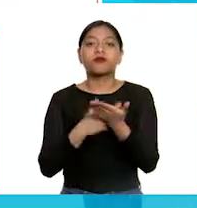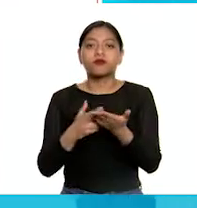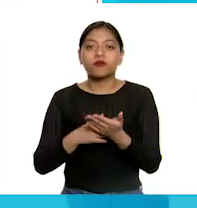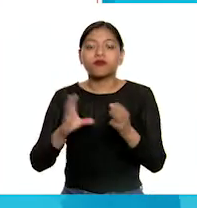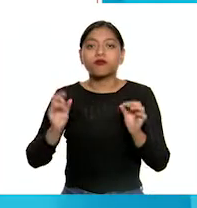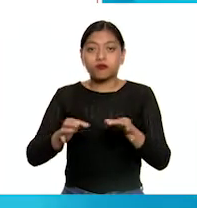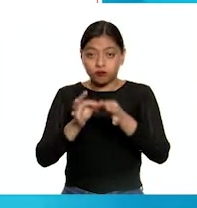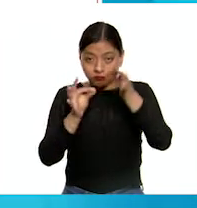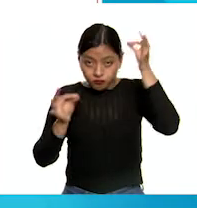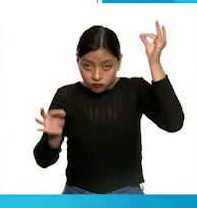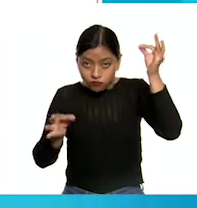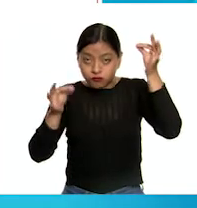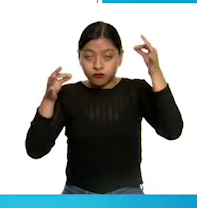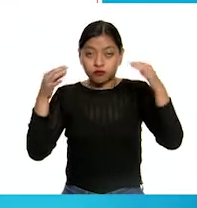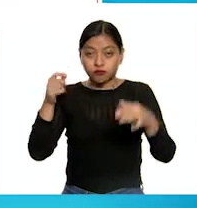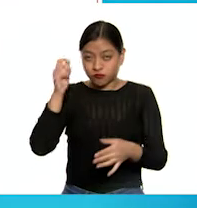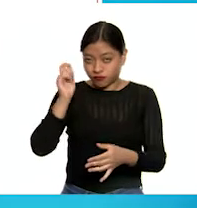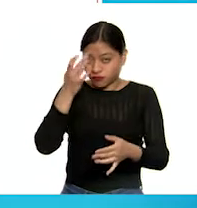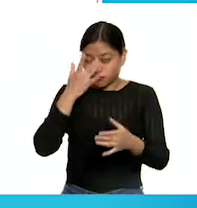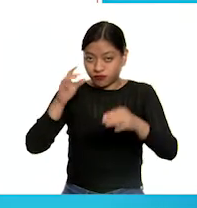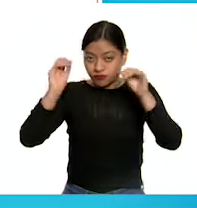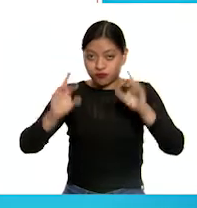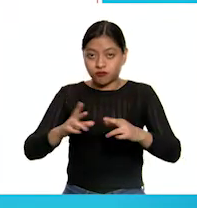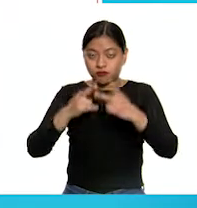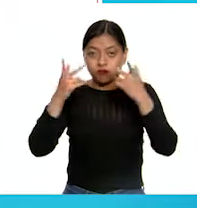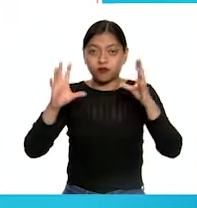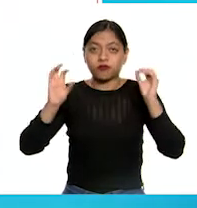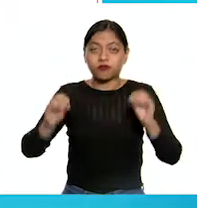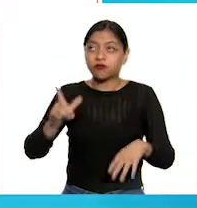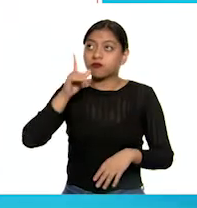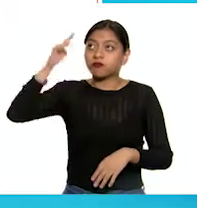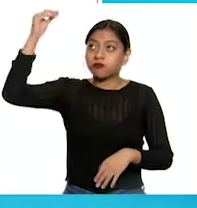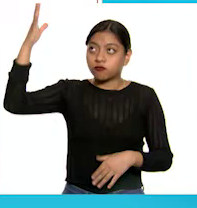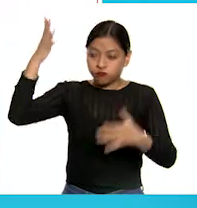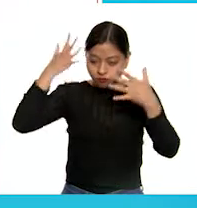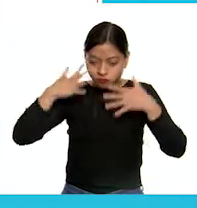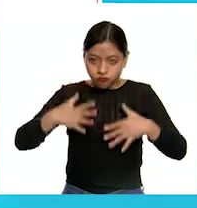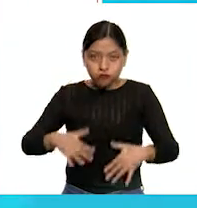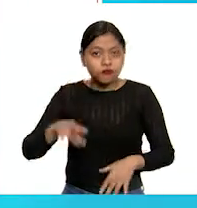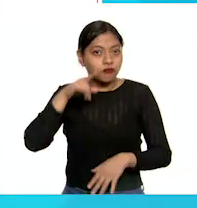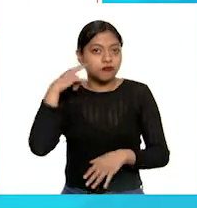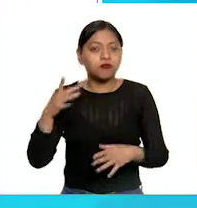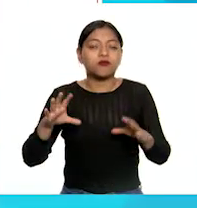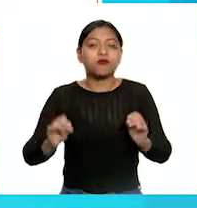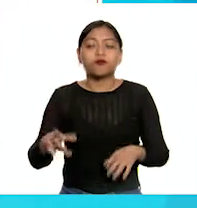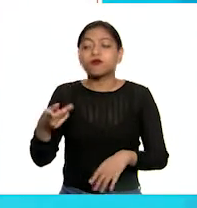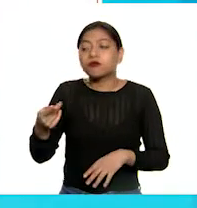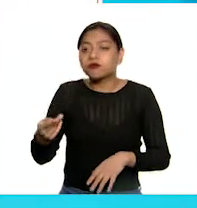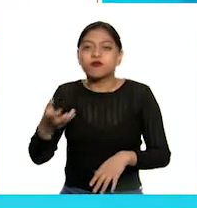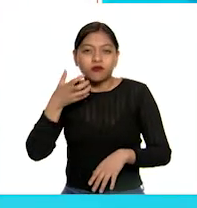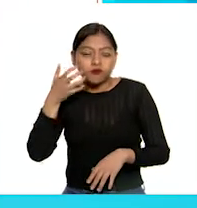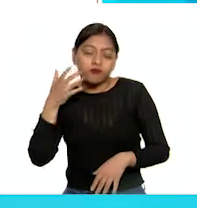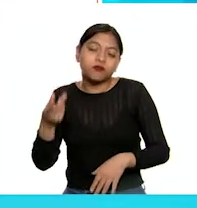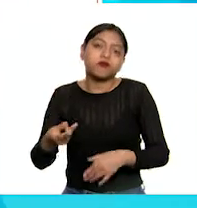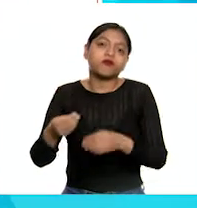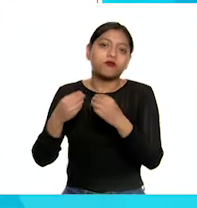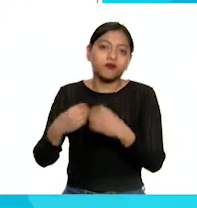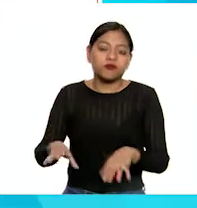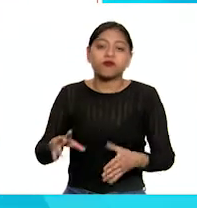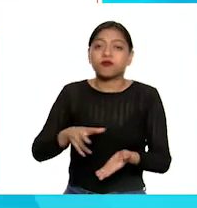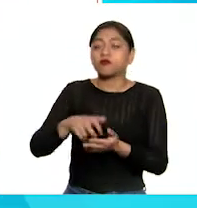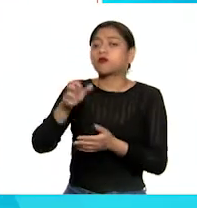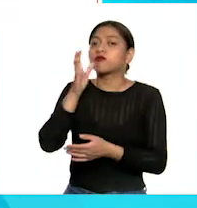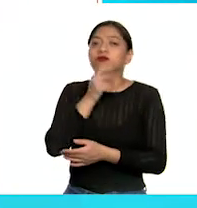varita mágica, la luz del sol lo volvía invisible, perdió a su mascota, no podía saltar, quería